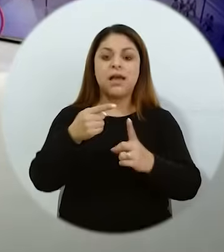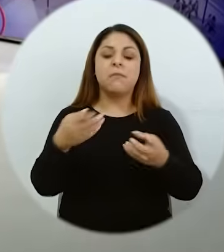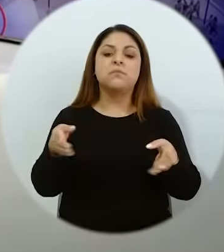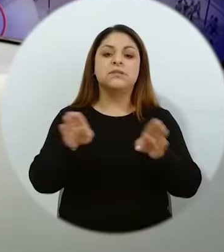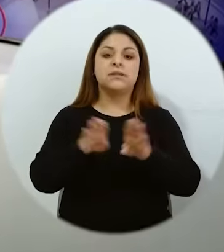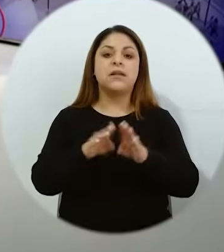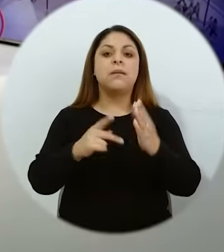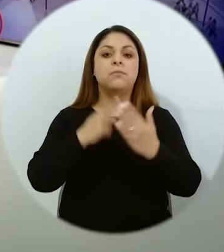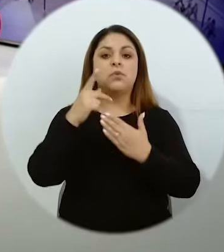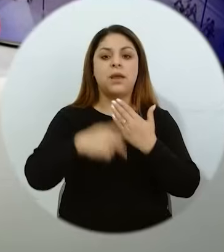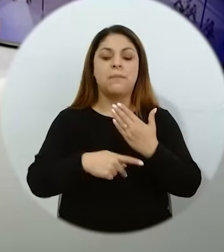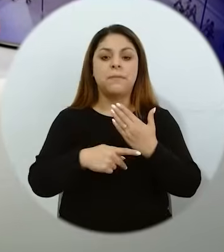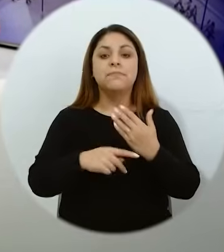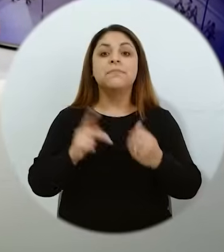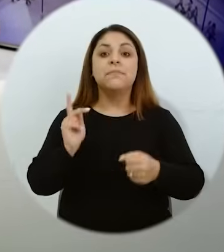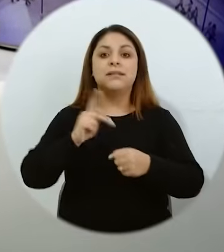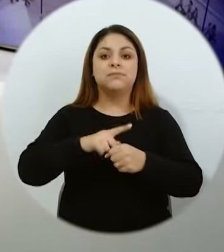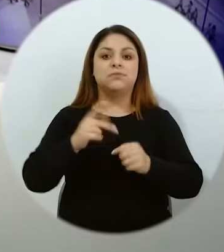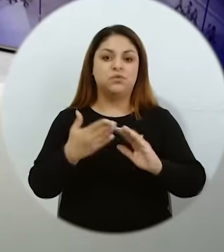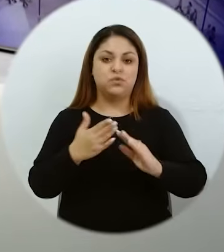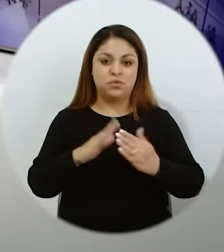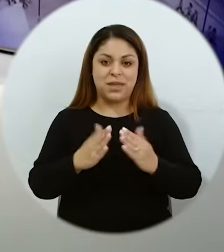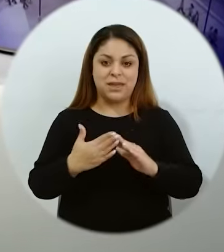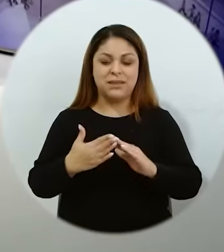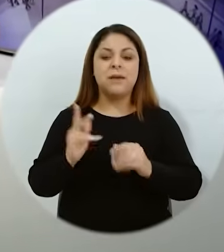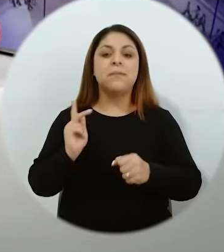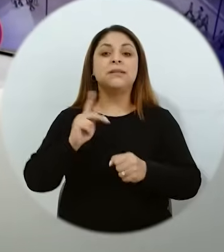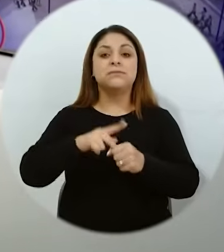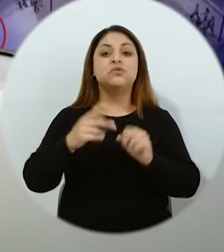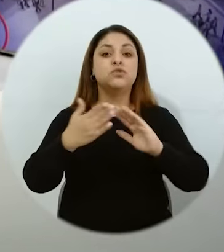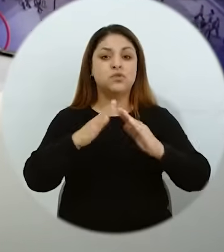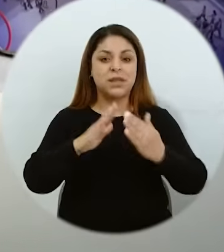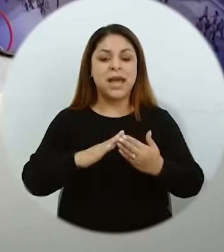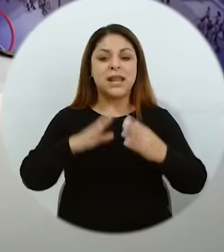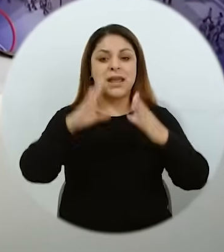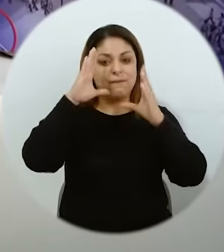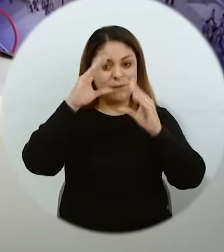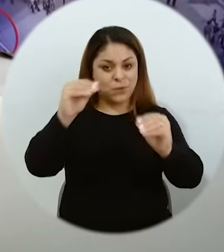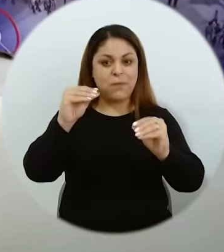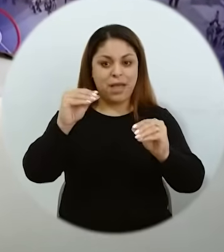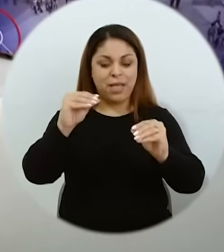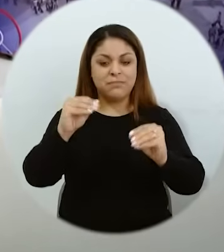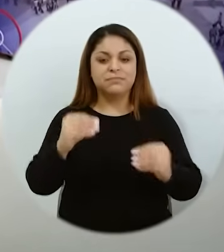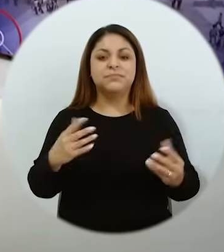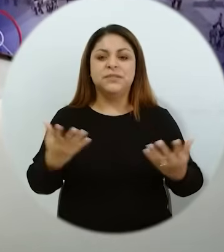ese mensaje vamos a cerrar el programa, la participación ciudadana, pero una participación ciudadana